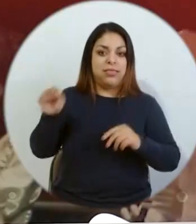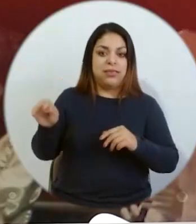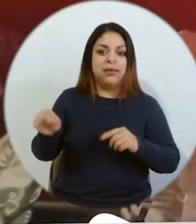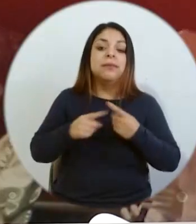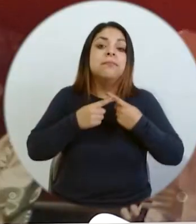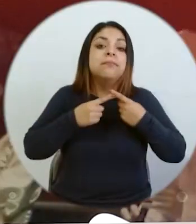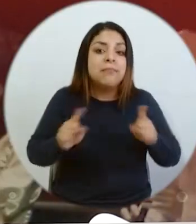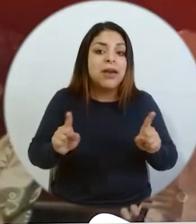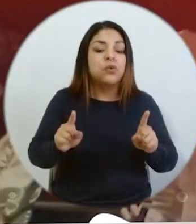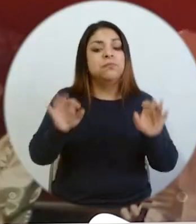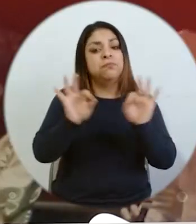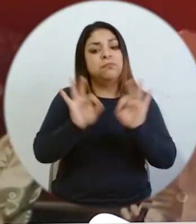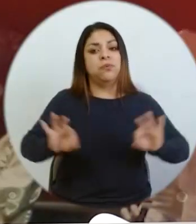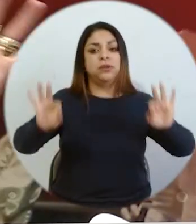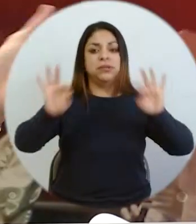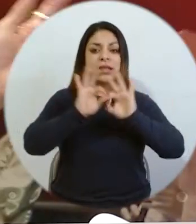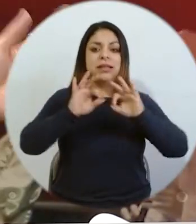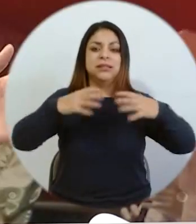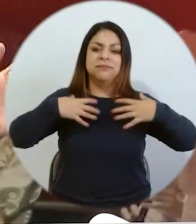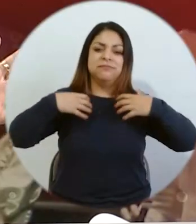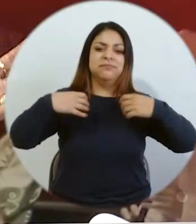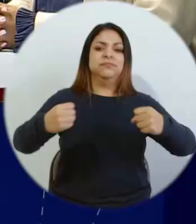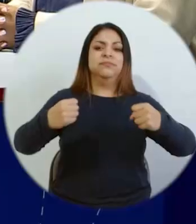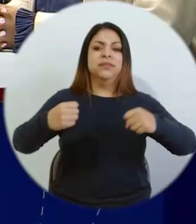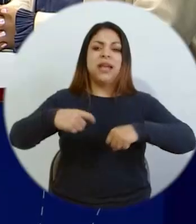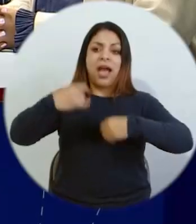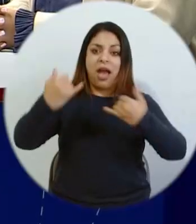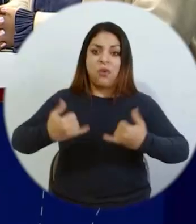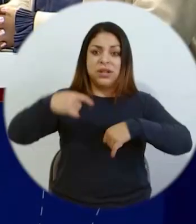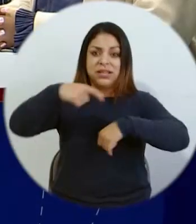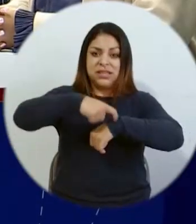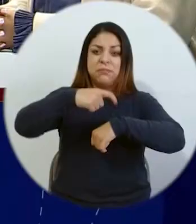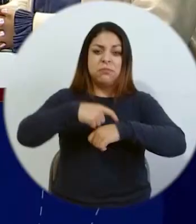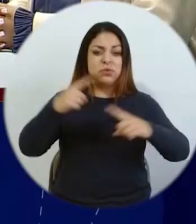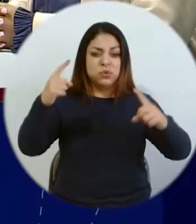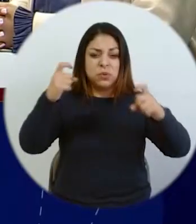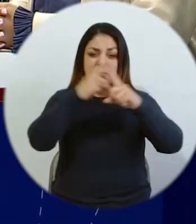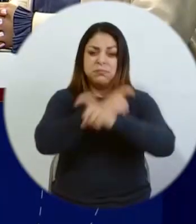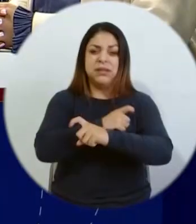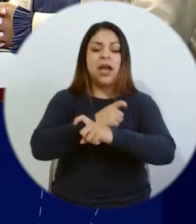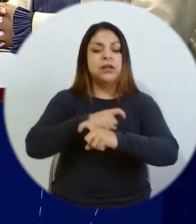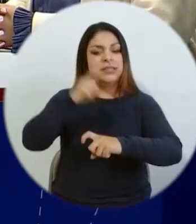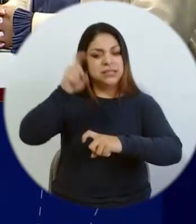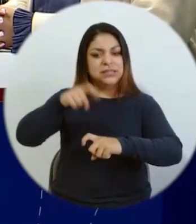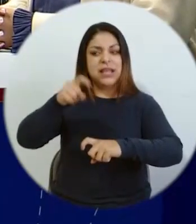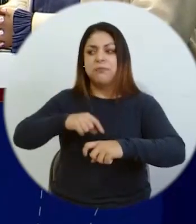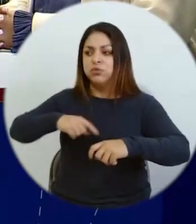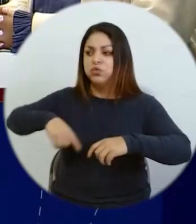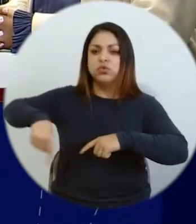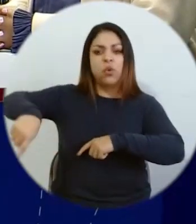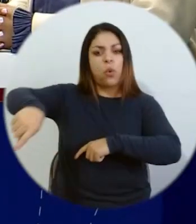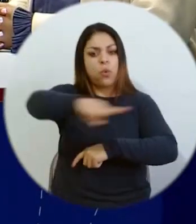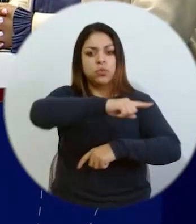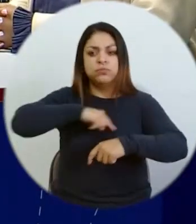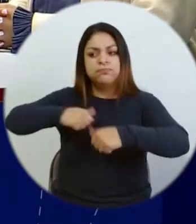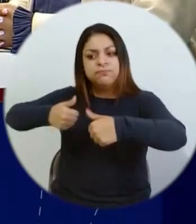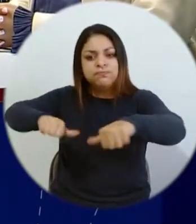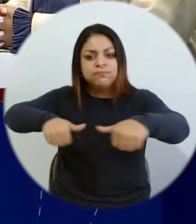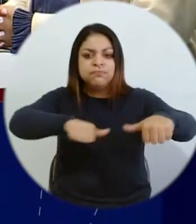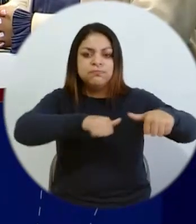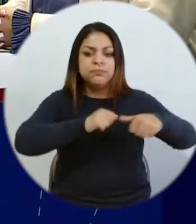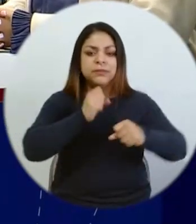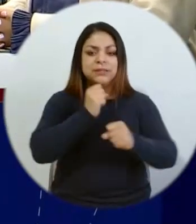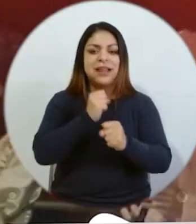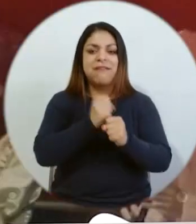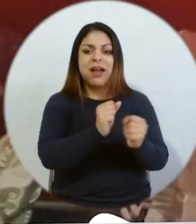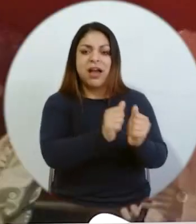nuevamente es importante fortalecer en tiempos tan complejos una respuesta más robusta, ponernos más de acuerdo, trabajar